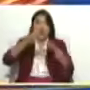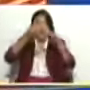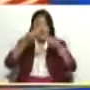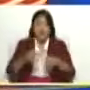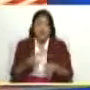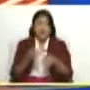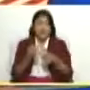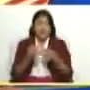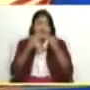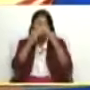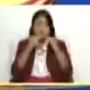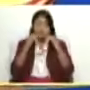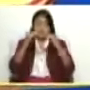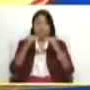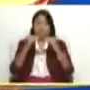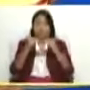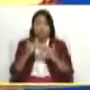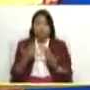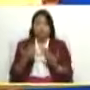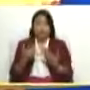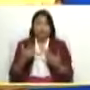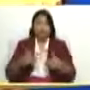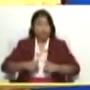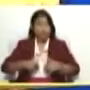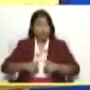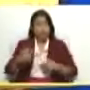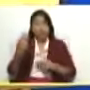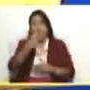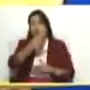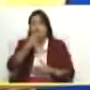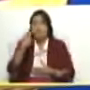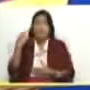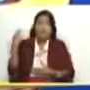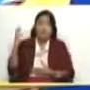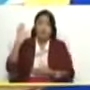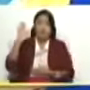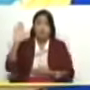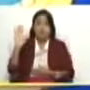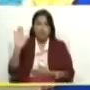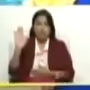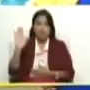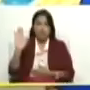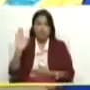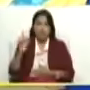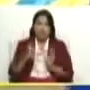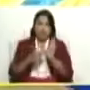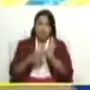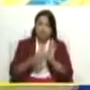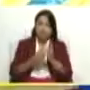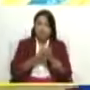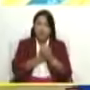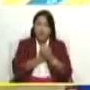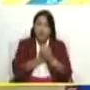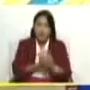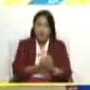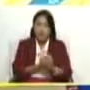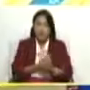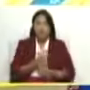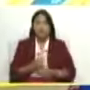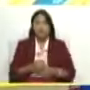llegado amerita mucho compromiso mucha dedicación mucho amor mucha